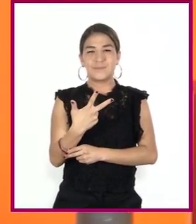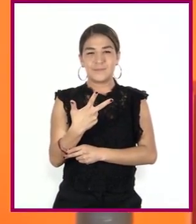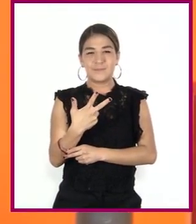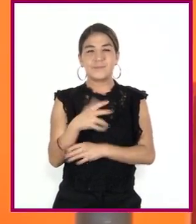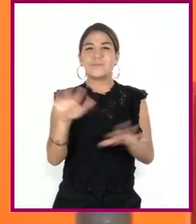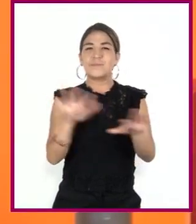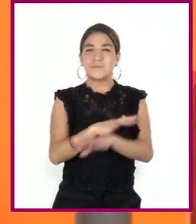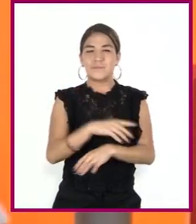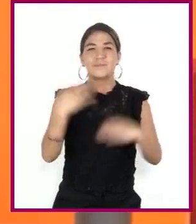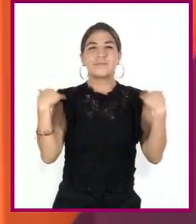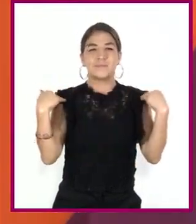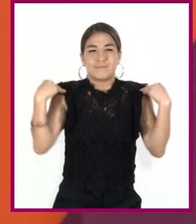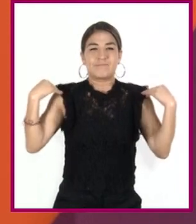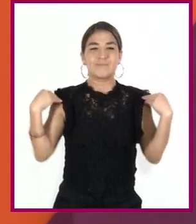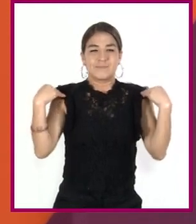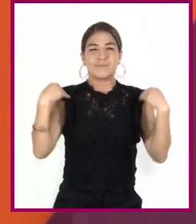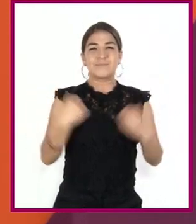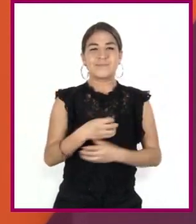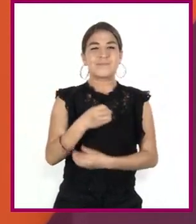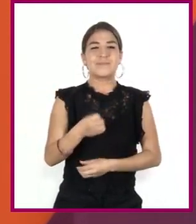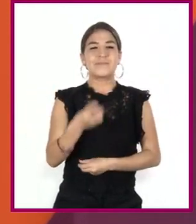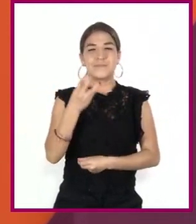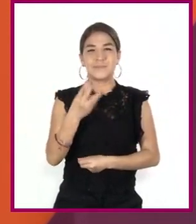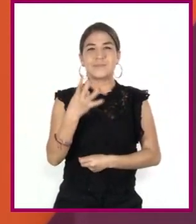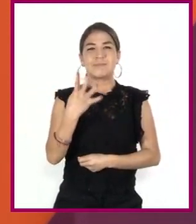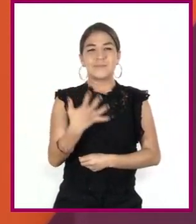1, 2, 3, 4, 5, 6, 7, cambio hombros arriba y abajo.